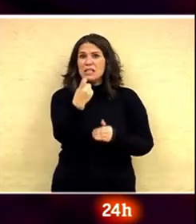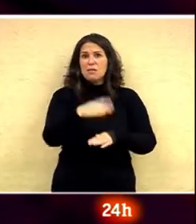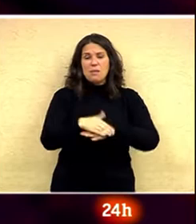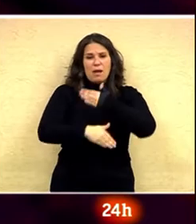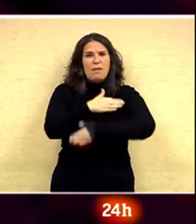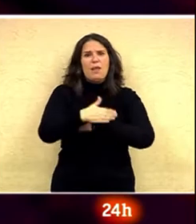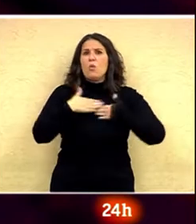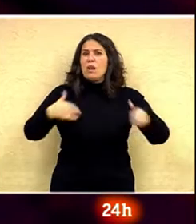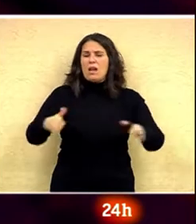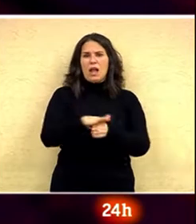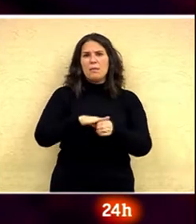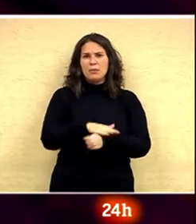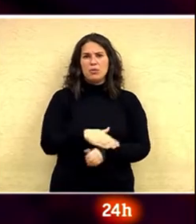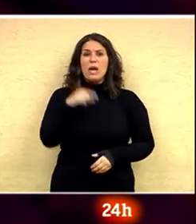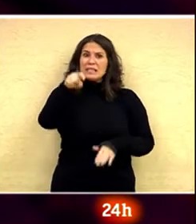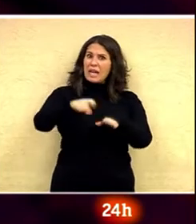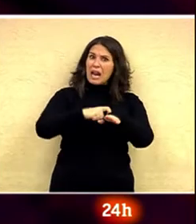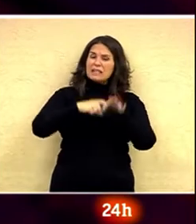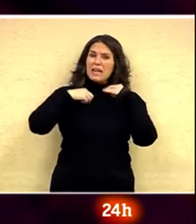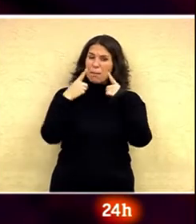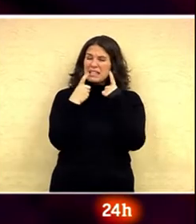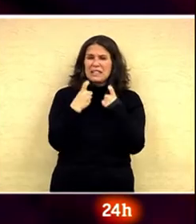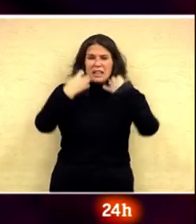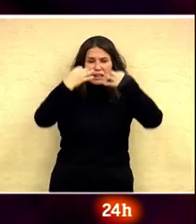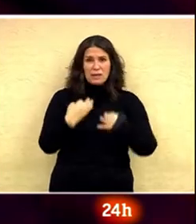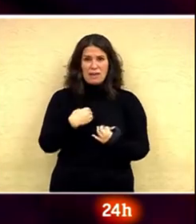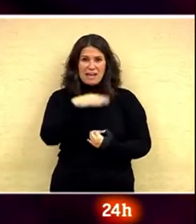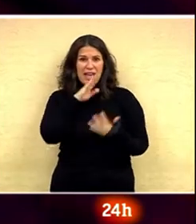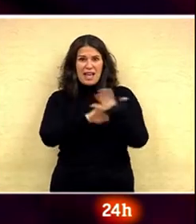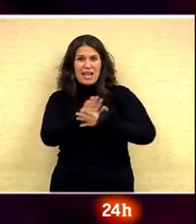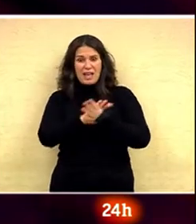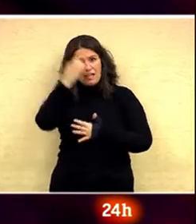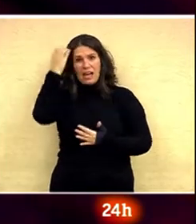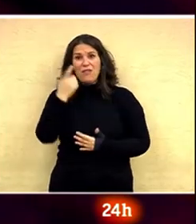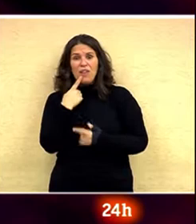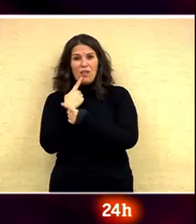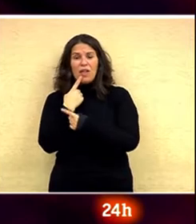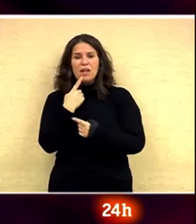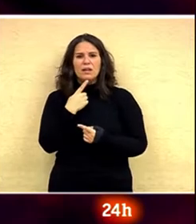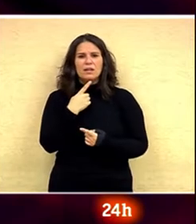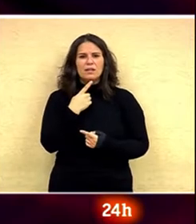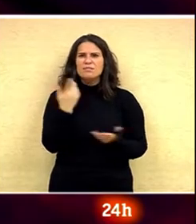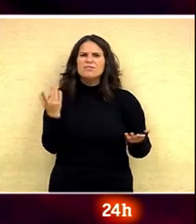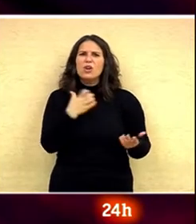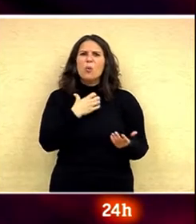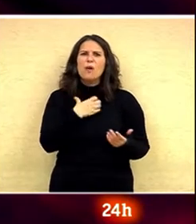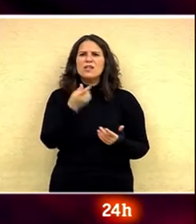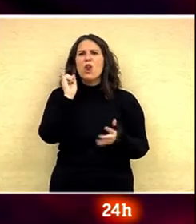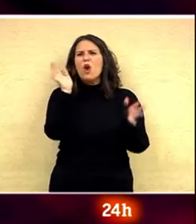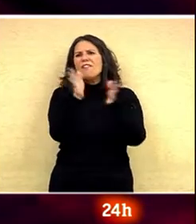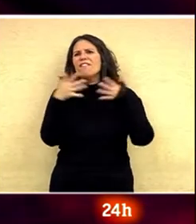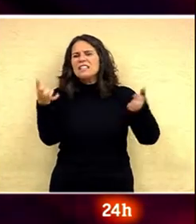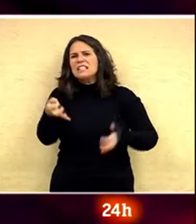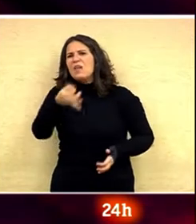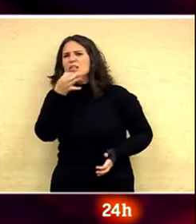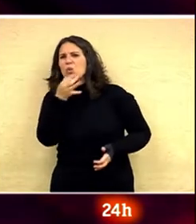en cualquier ámbito. Ese carácter imprescindible al que aludía el rey no puede quedar relegado a las frases